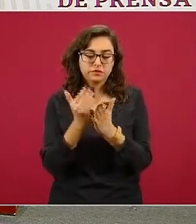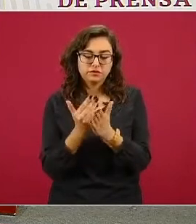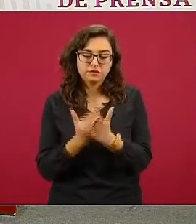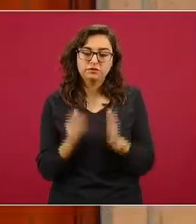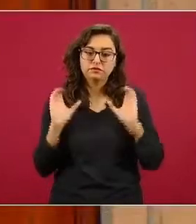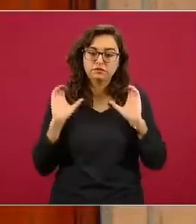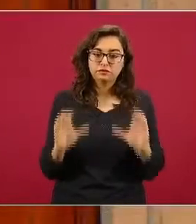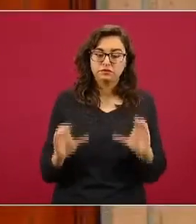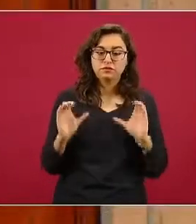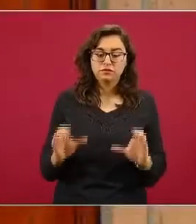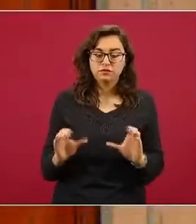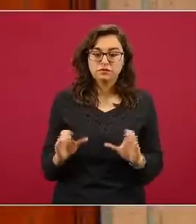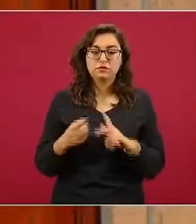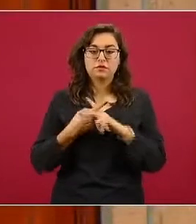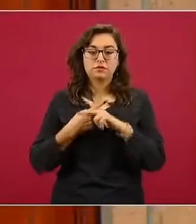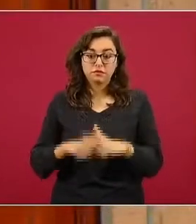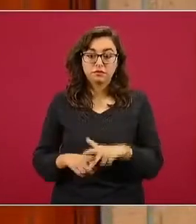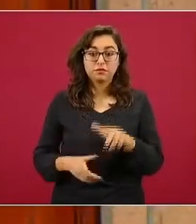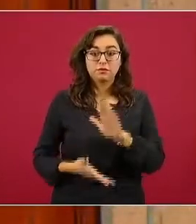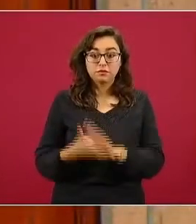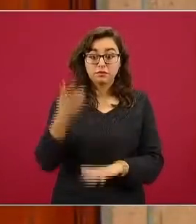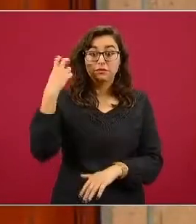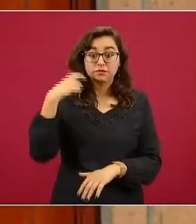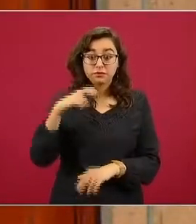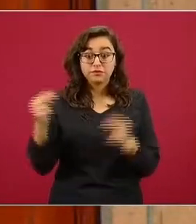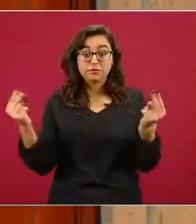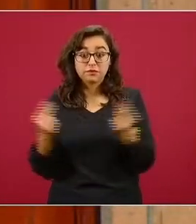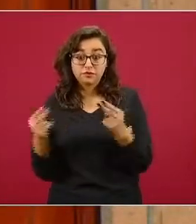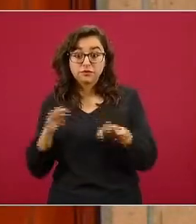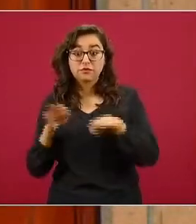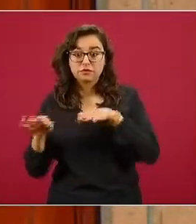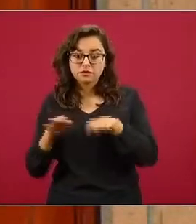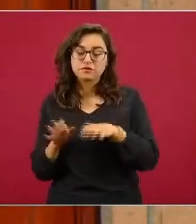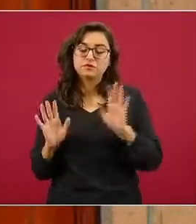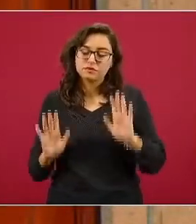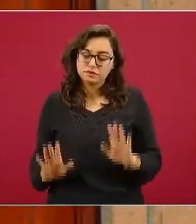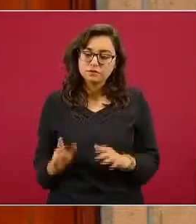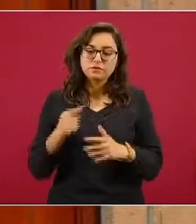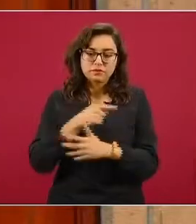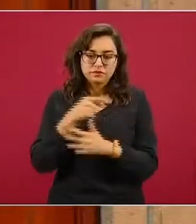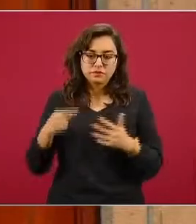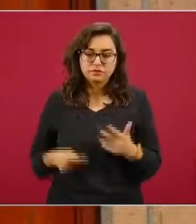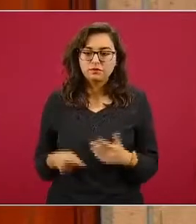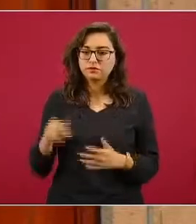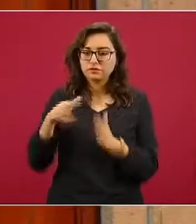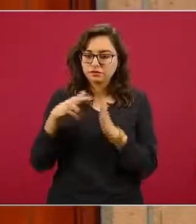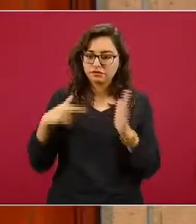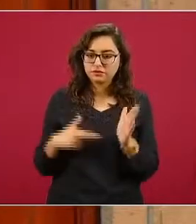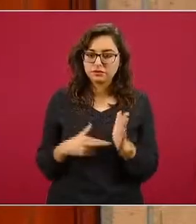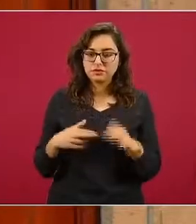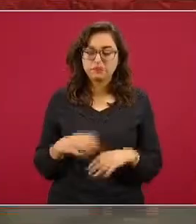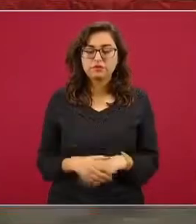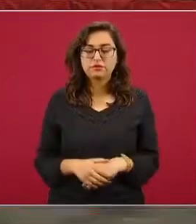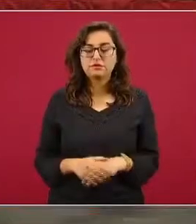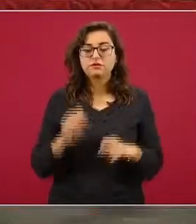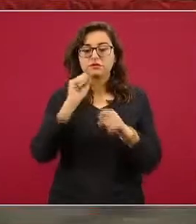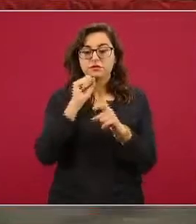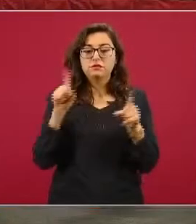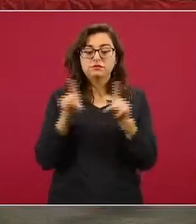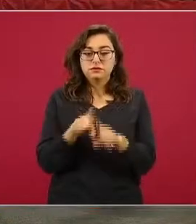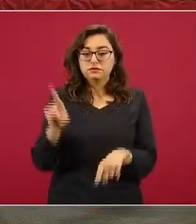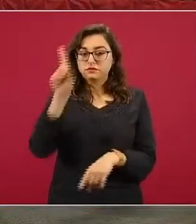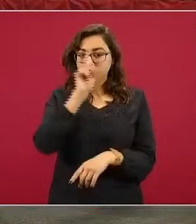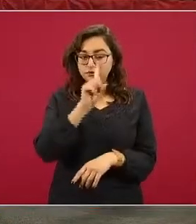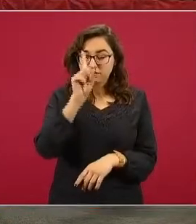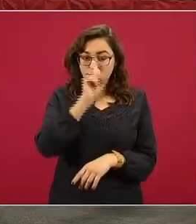llevar a cabo antes de iniciar esos viajes esenciales o que sí se tienen que realizar, y recomendaciones